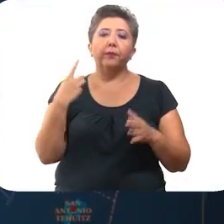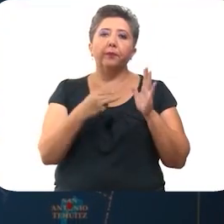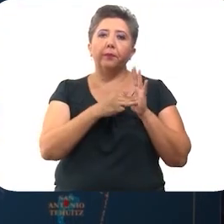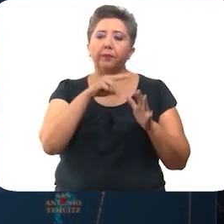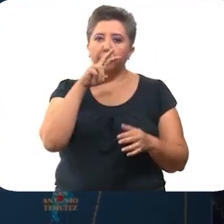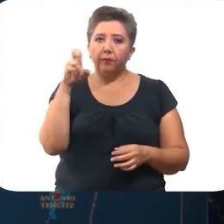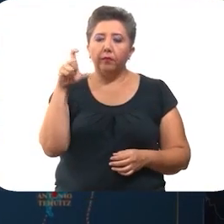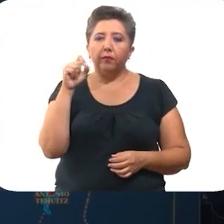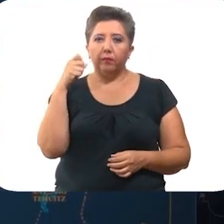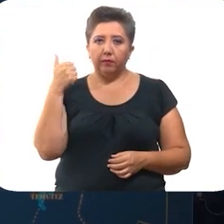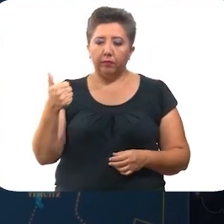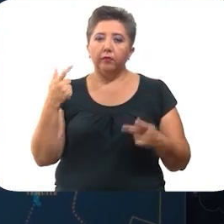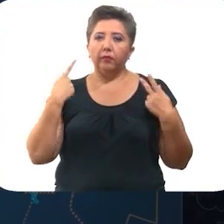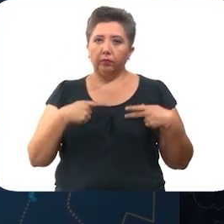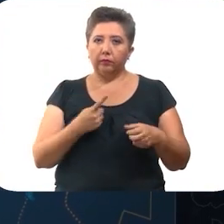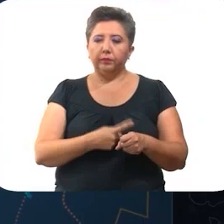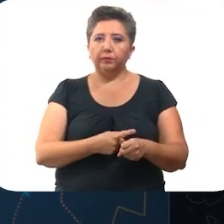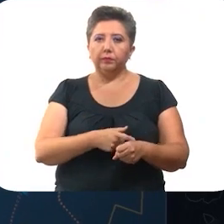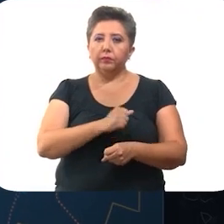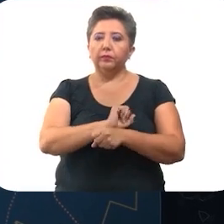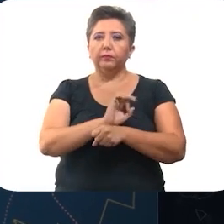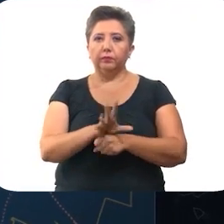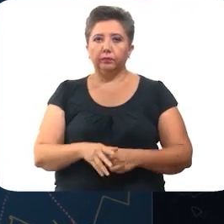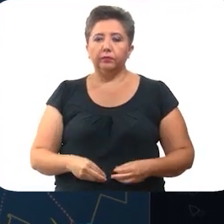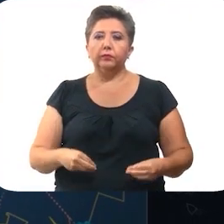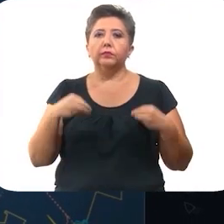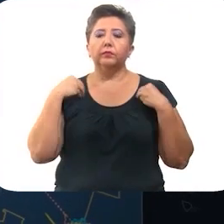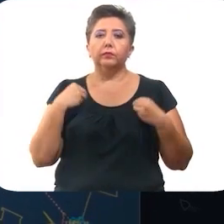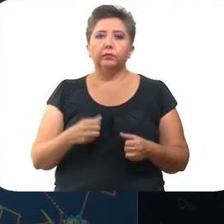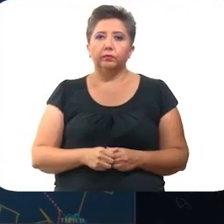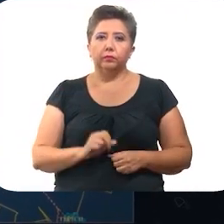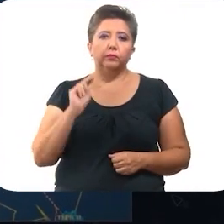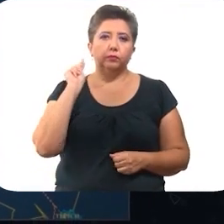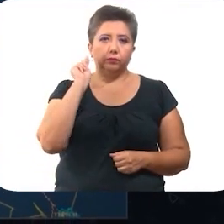enfermedad. Debido al fallecimiento de 20 personas, se han perdido